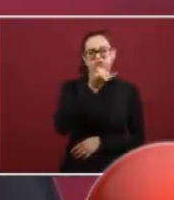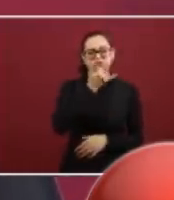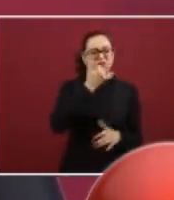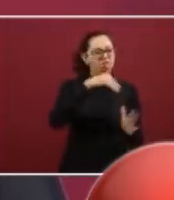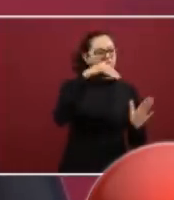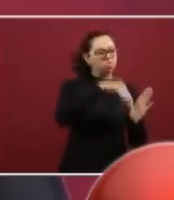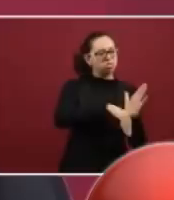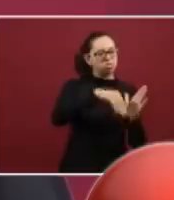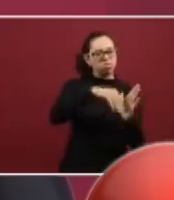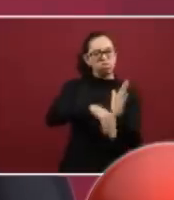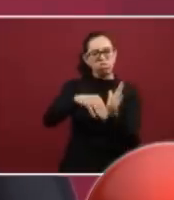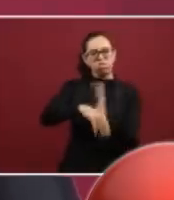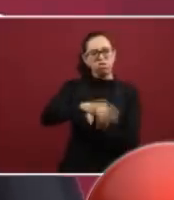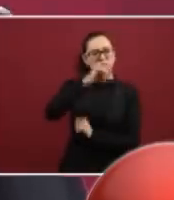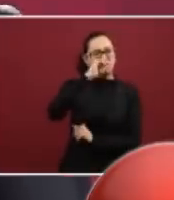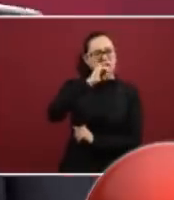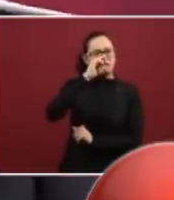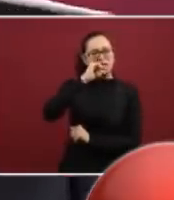fracasada,